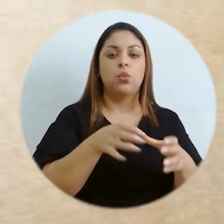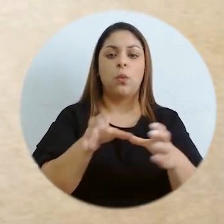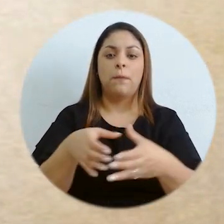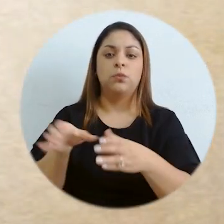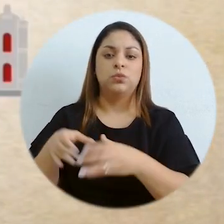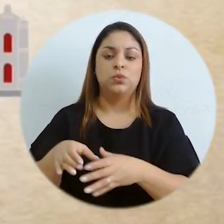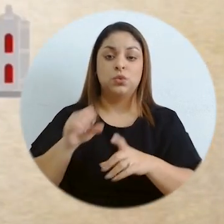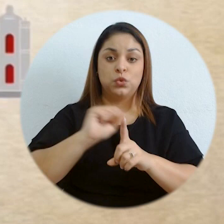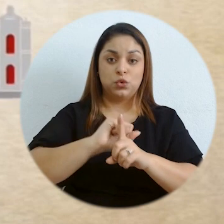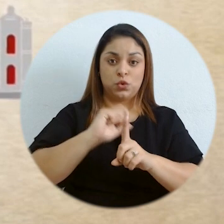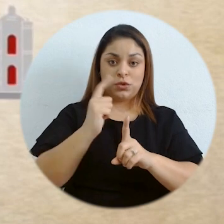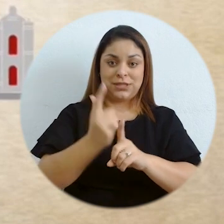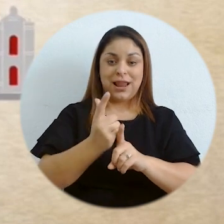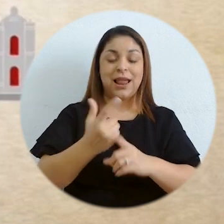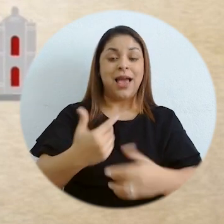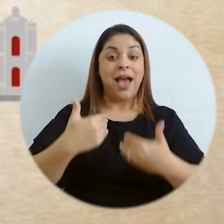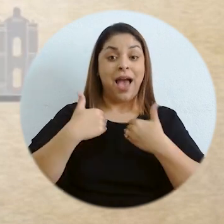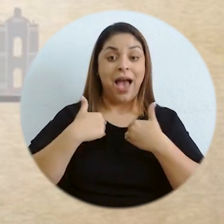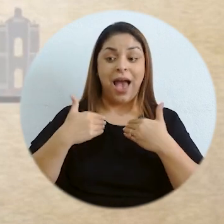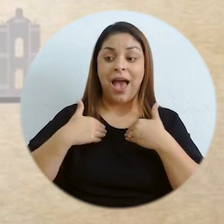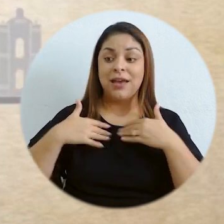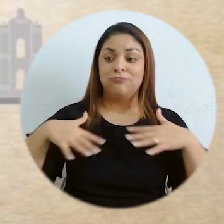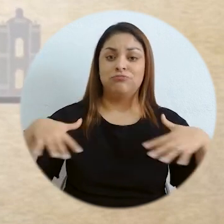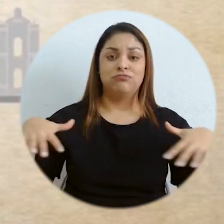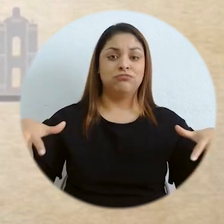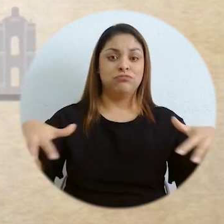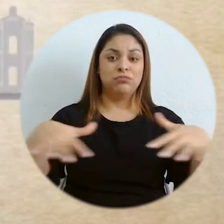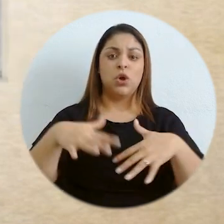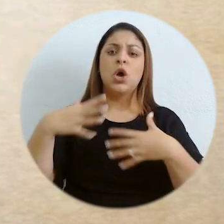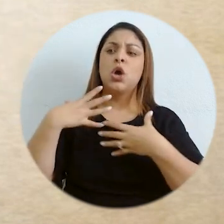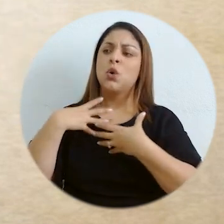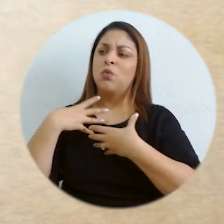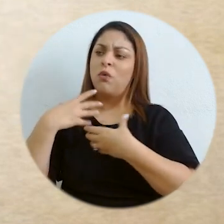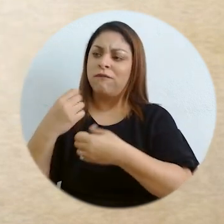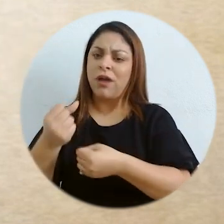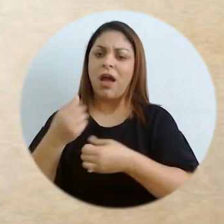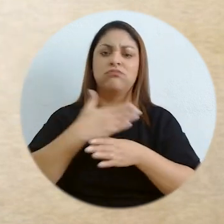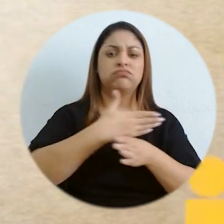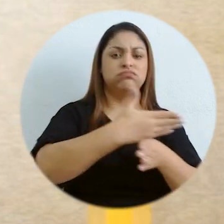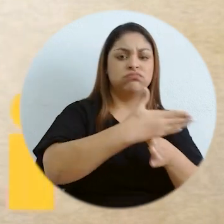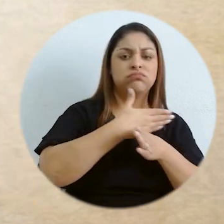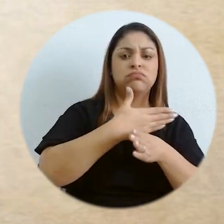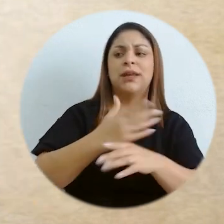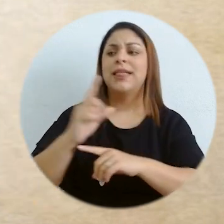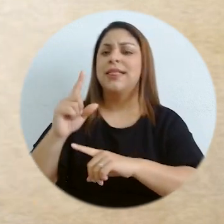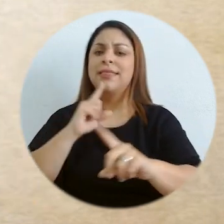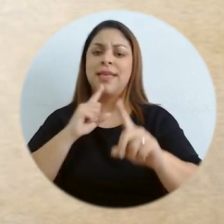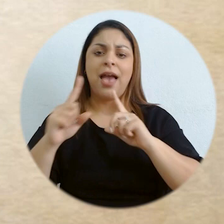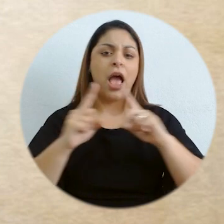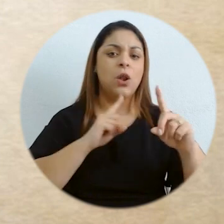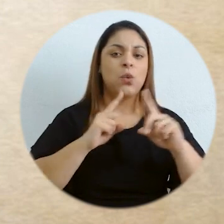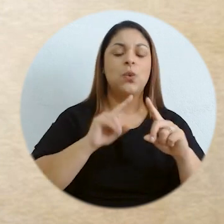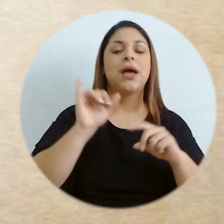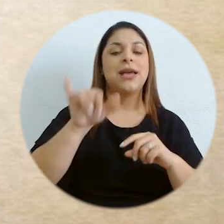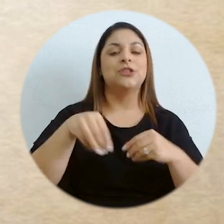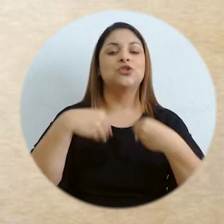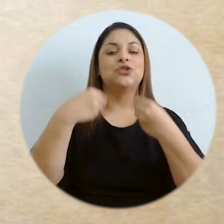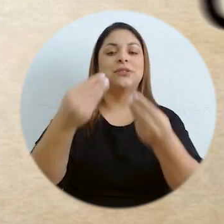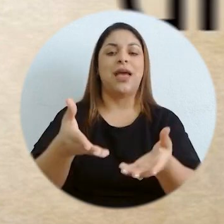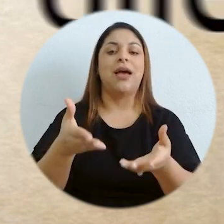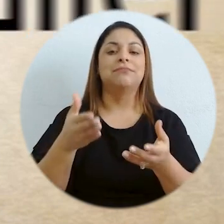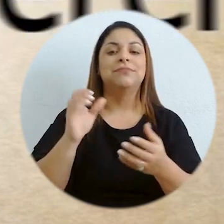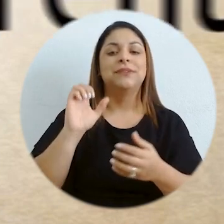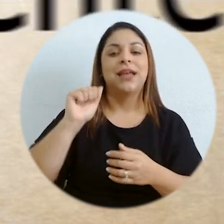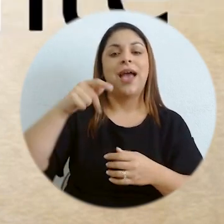grupos sociales. Cuando generamos entornos de confianza, entornos colaborativos, entornos de diálogo, entonces se genera